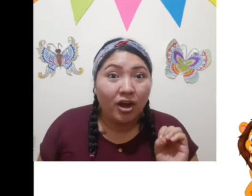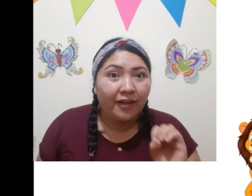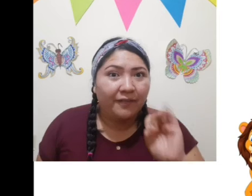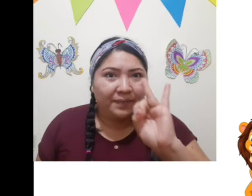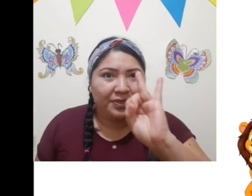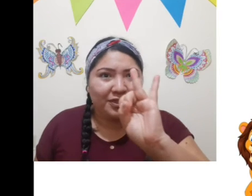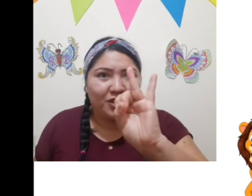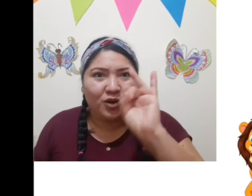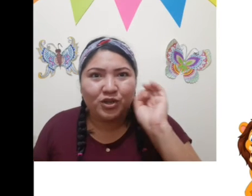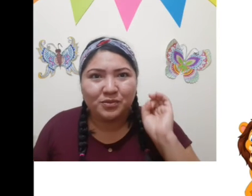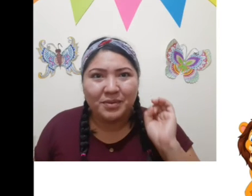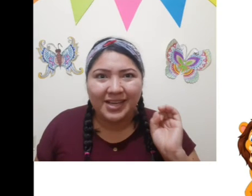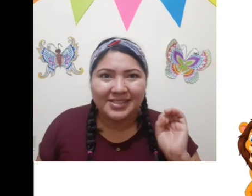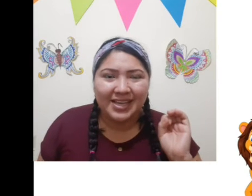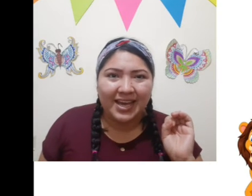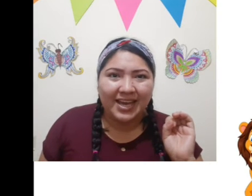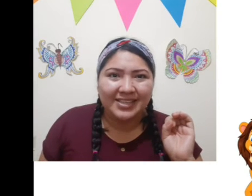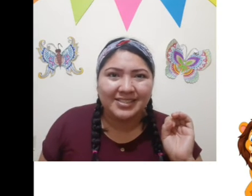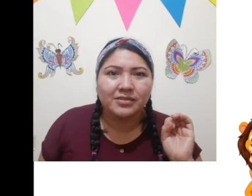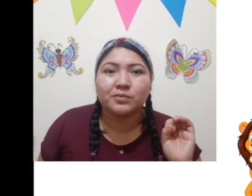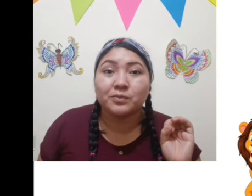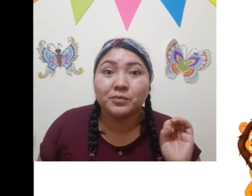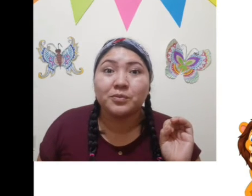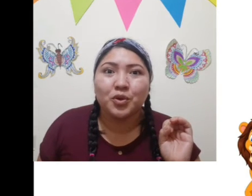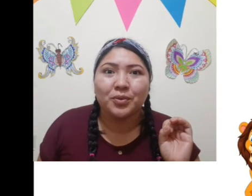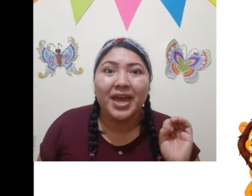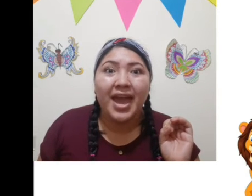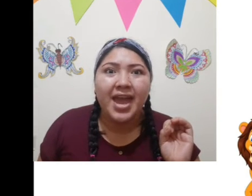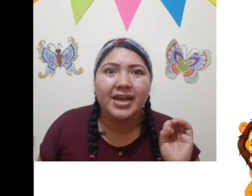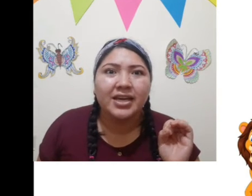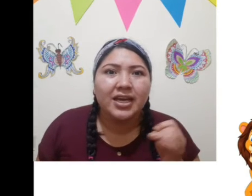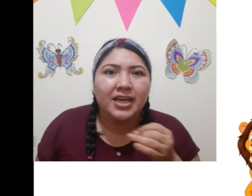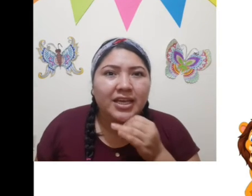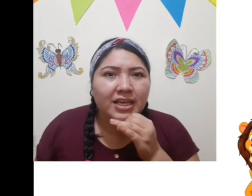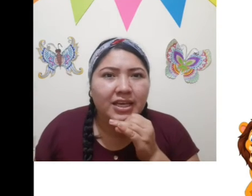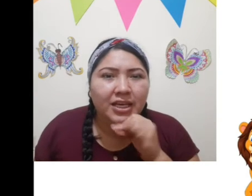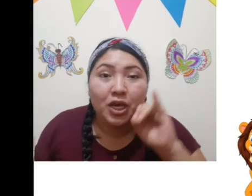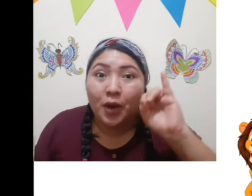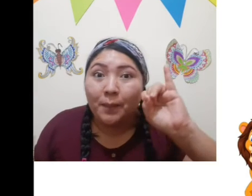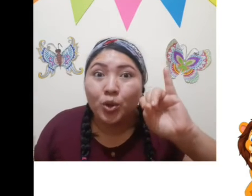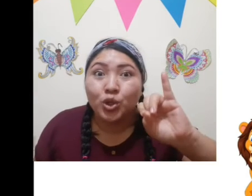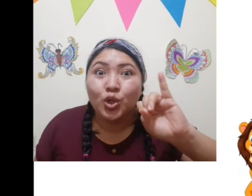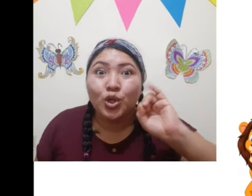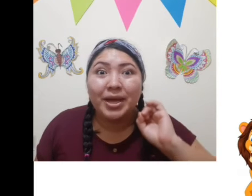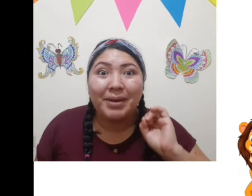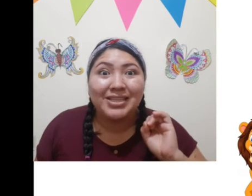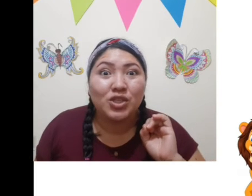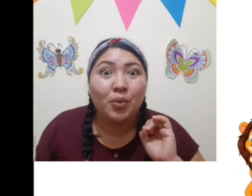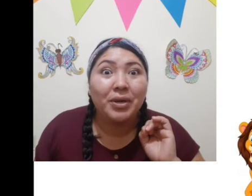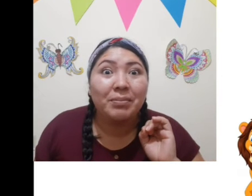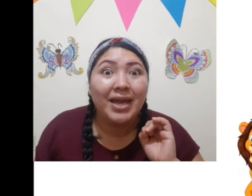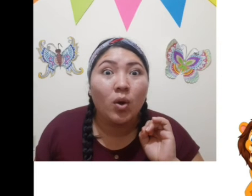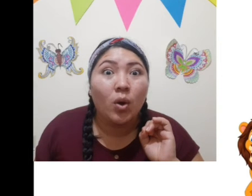leo dos veces muy bien y por donde